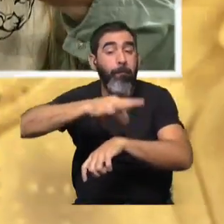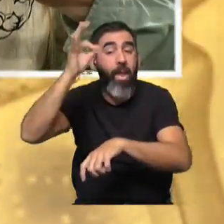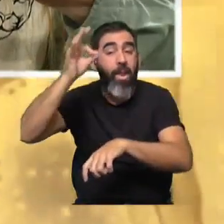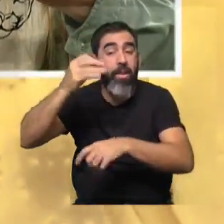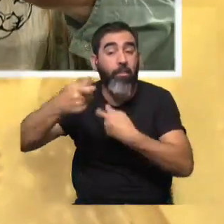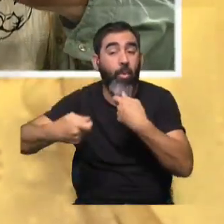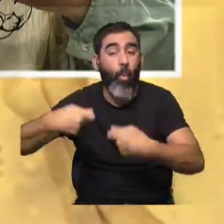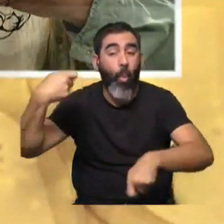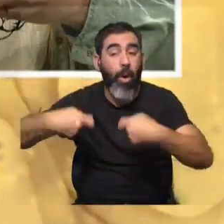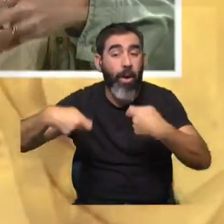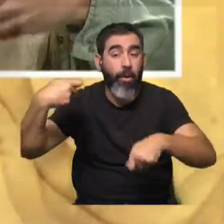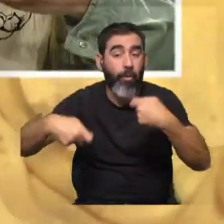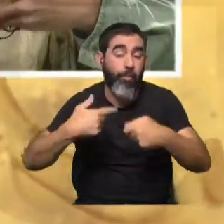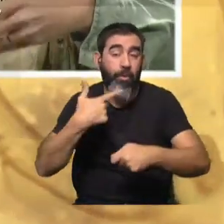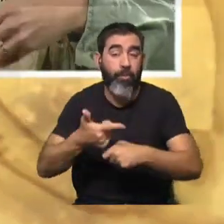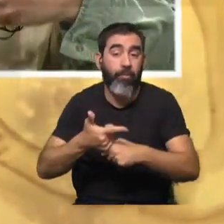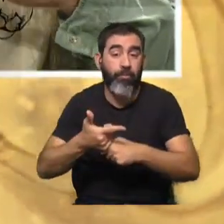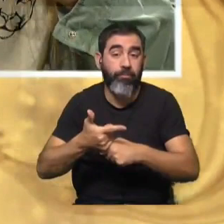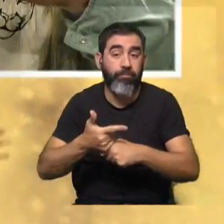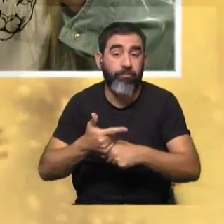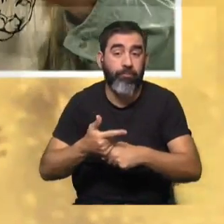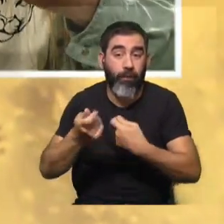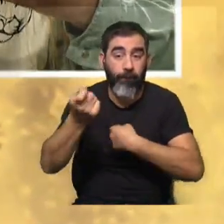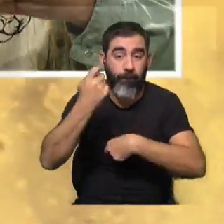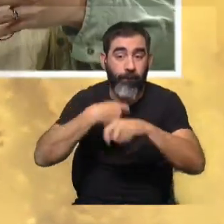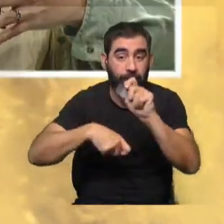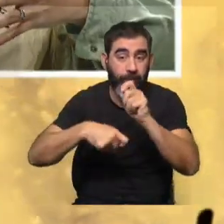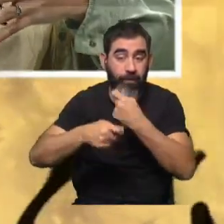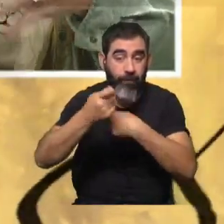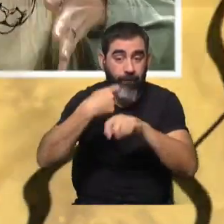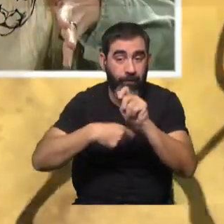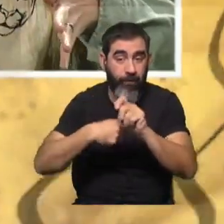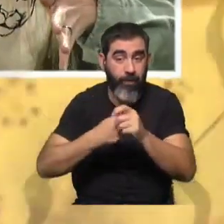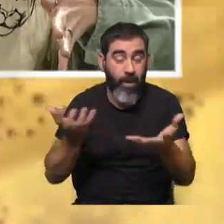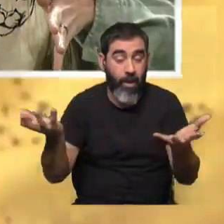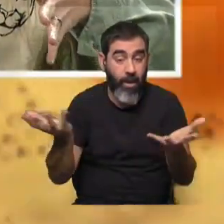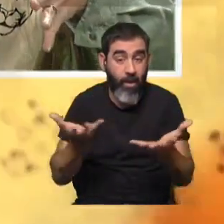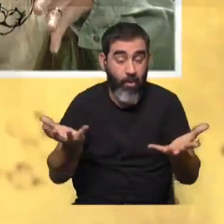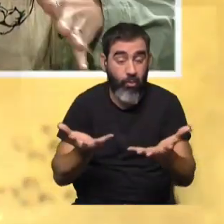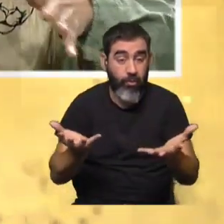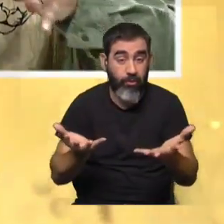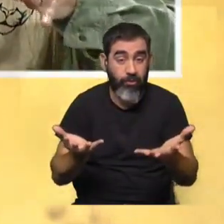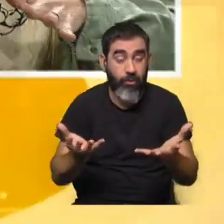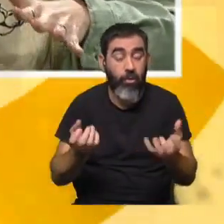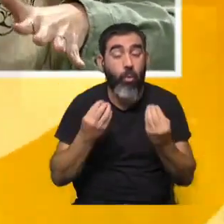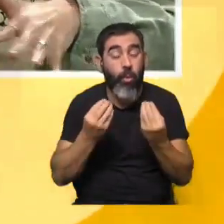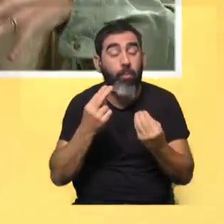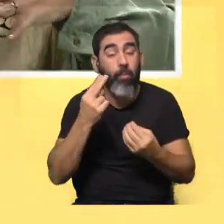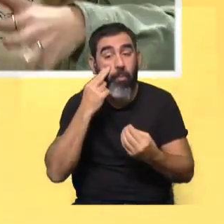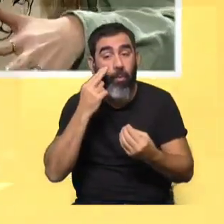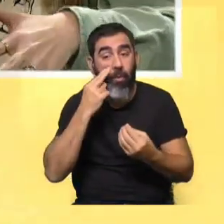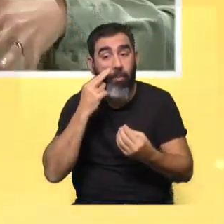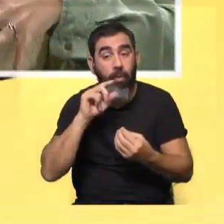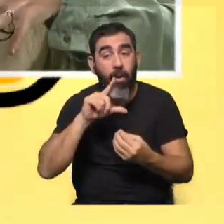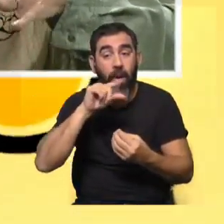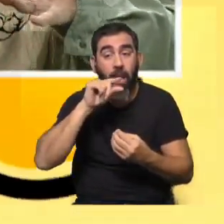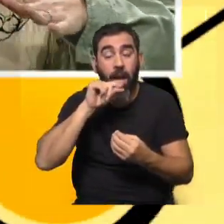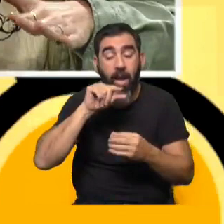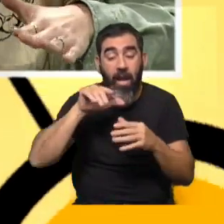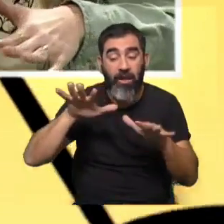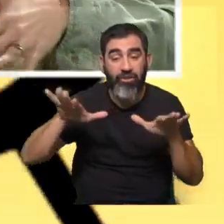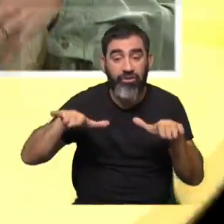Claro. era algo que se usaba y se vendía en el mercado. Hoy en realidad el conflicto está con gallineros,